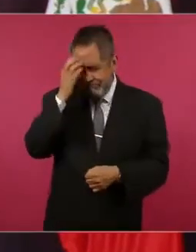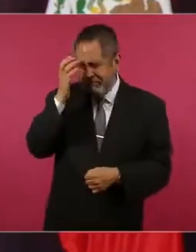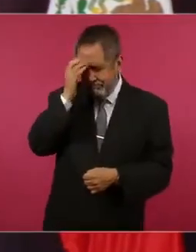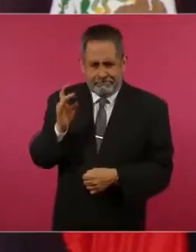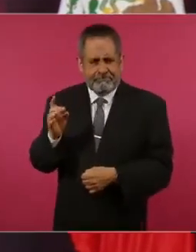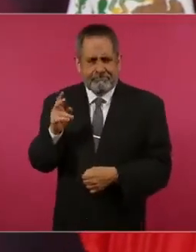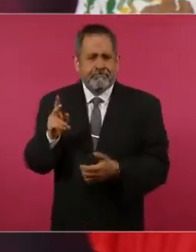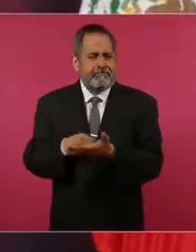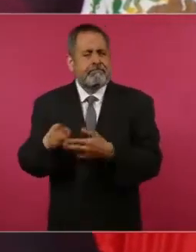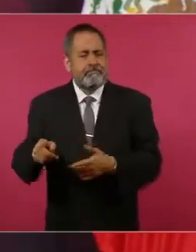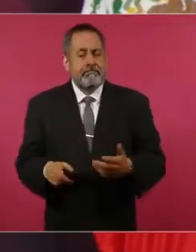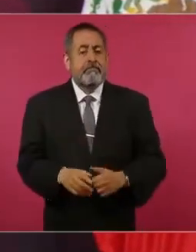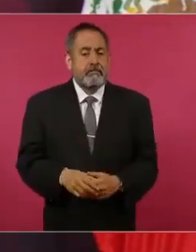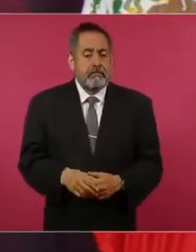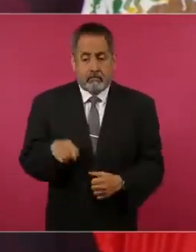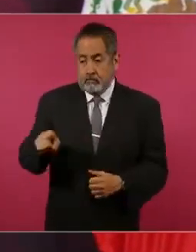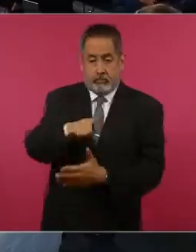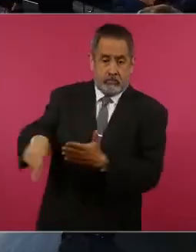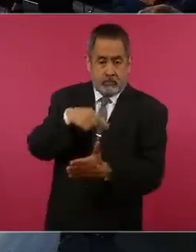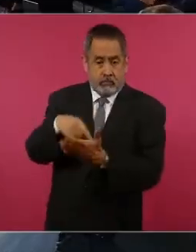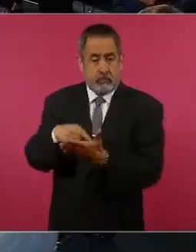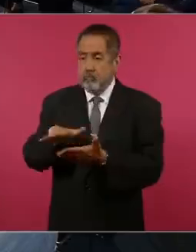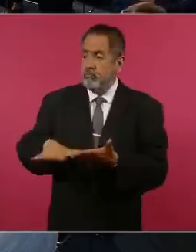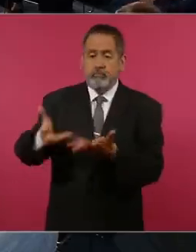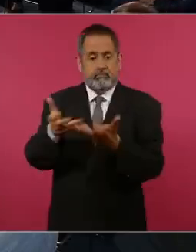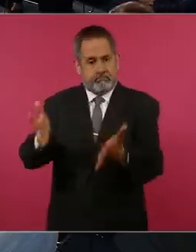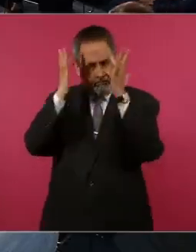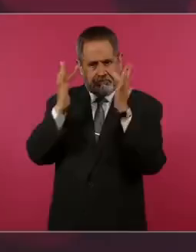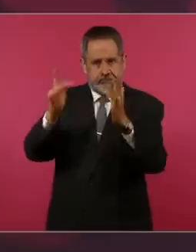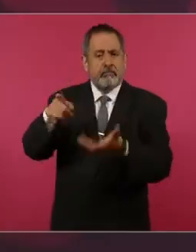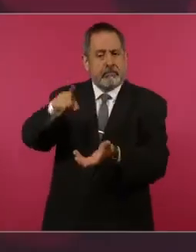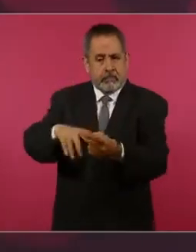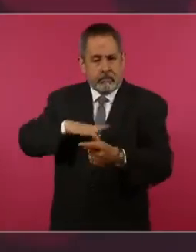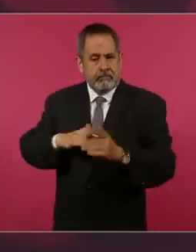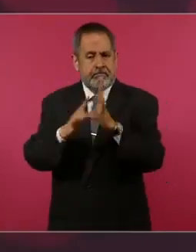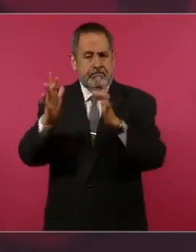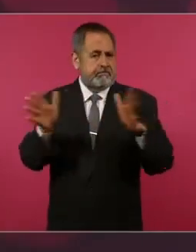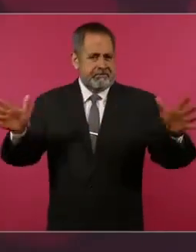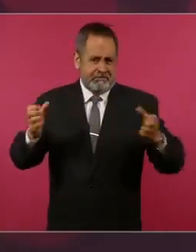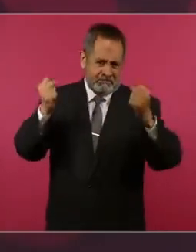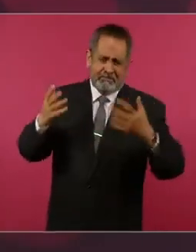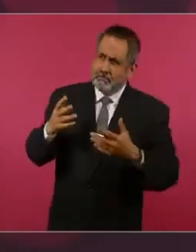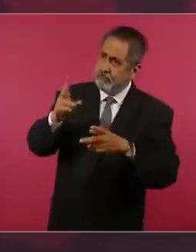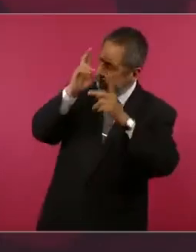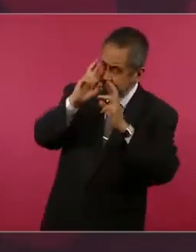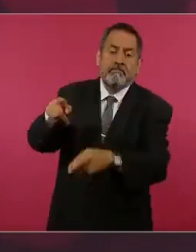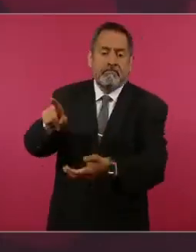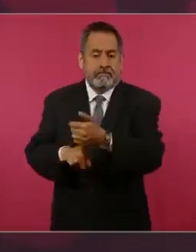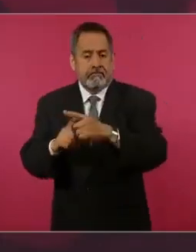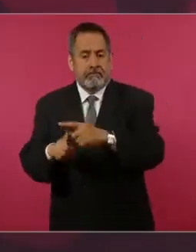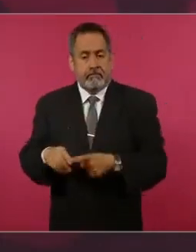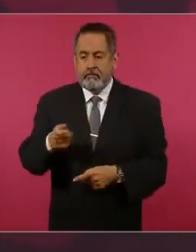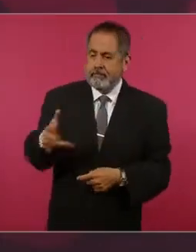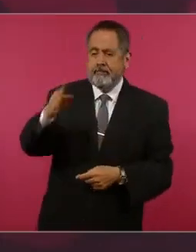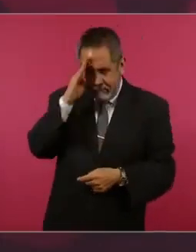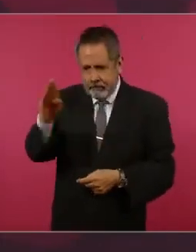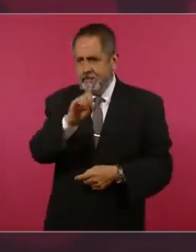porque es un santuario. Ahí hay un Cristo muy venerado, el Señor de